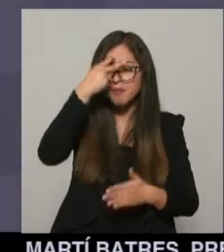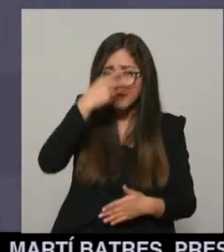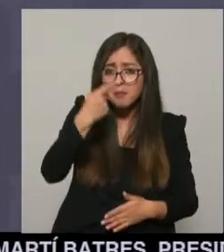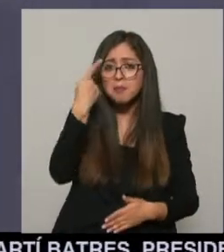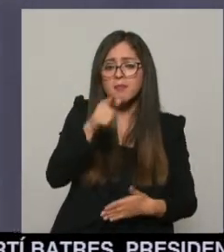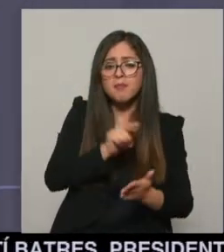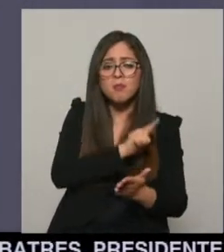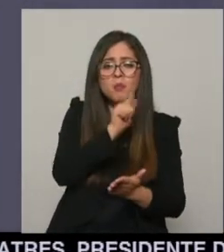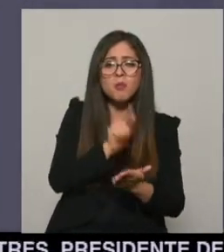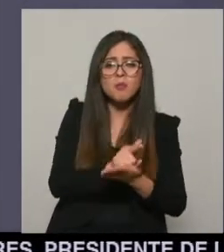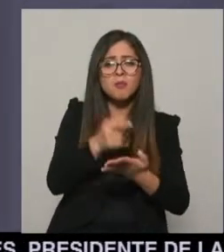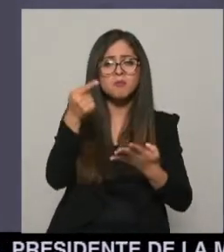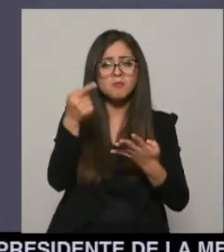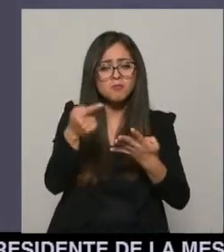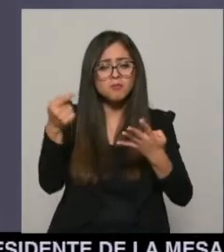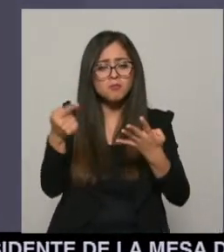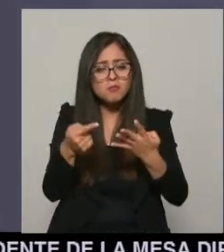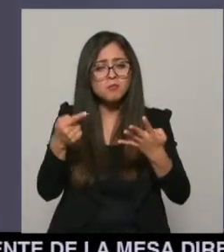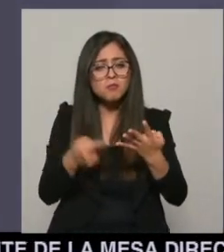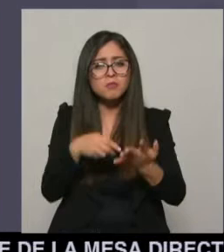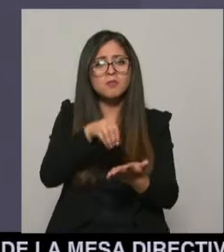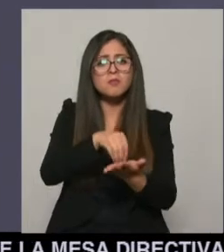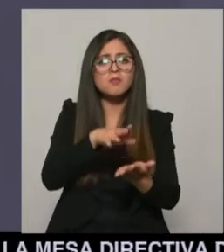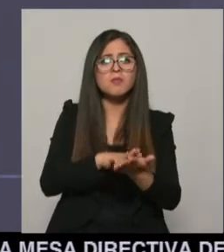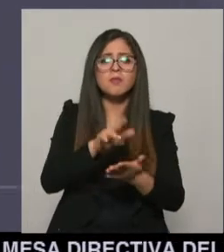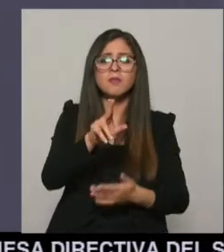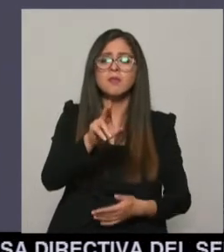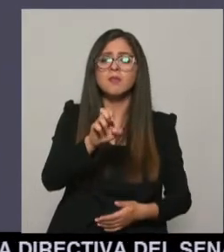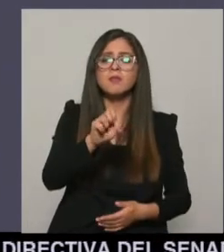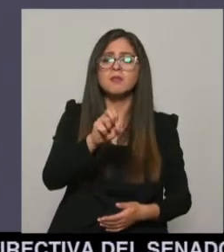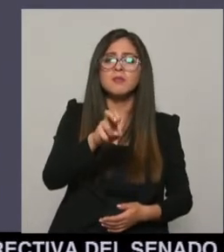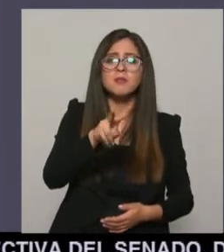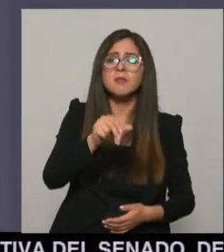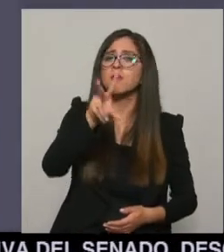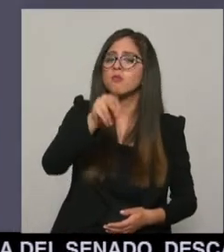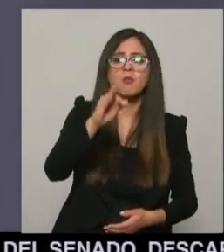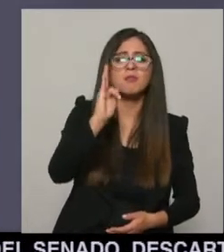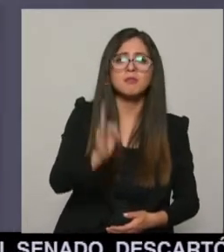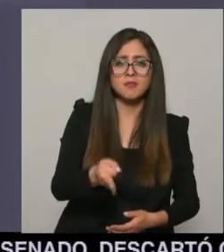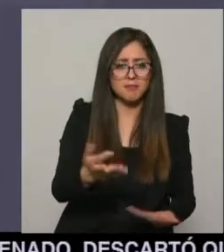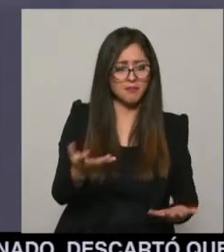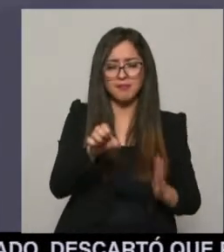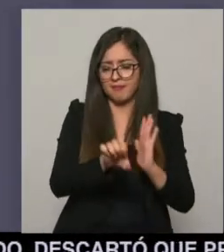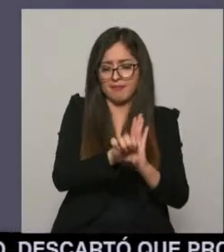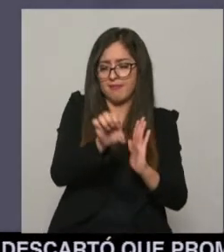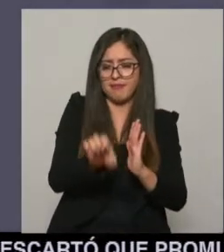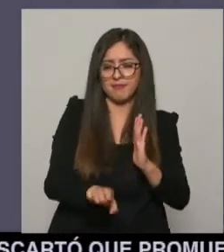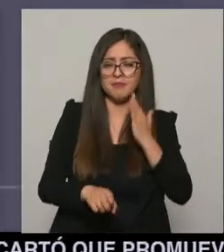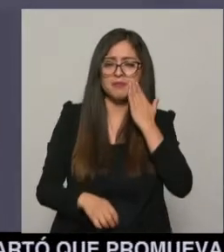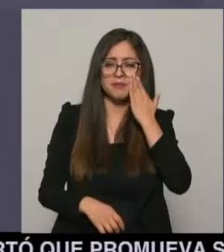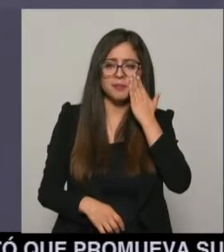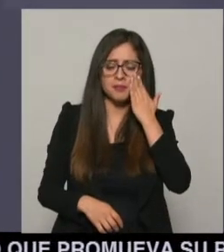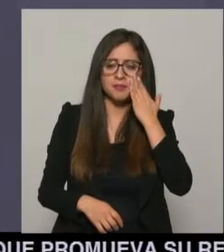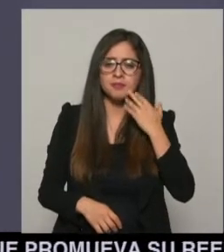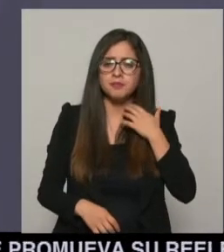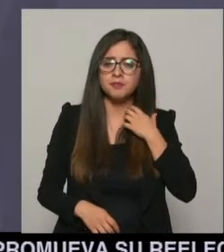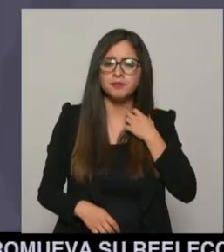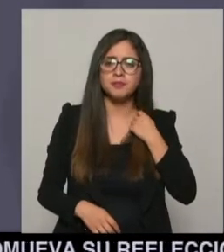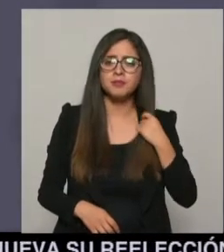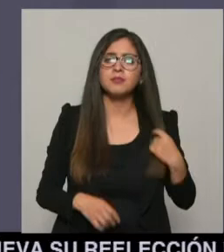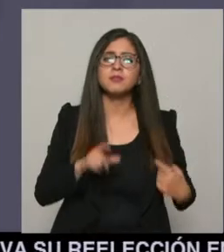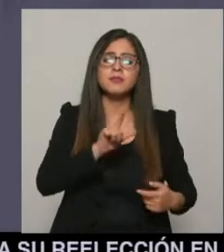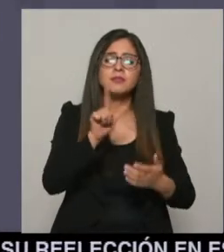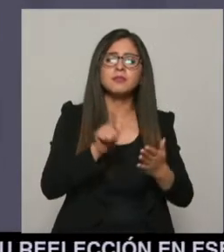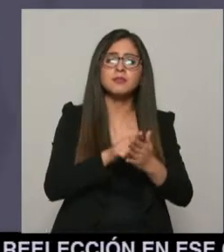hemos presentado decenas de reservas que no han sido aceptadas. Te doy un ejemplo. En la ley de seguridad presentamos más